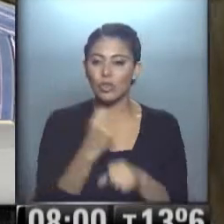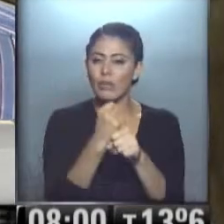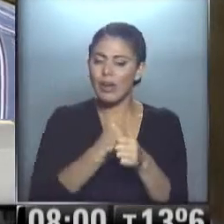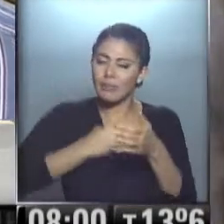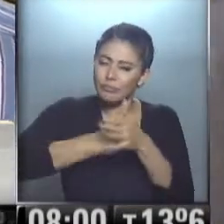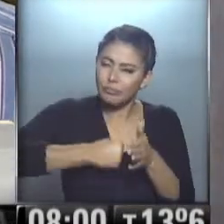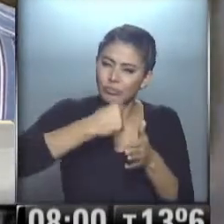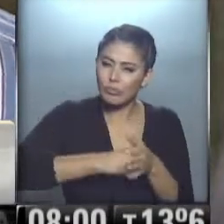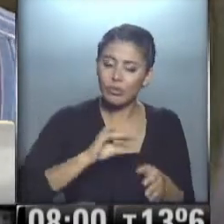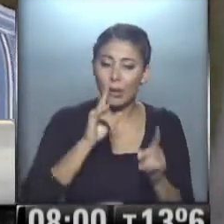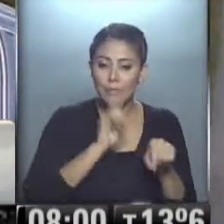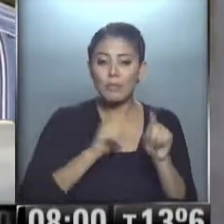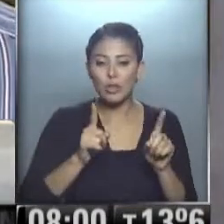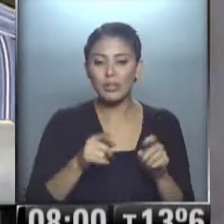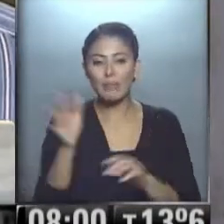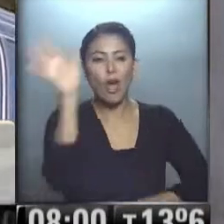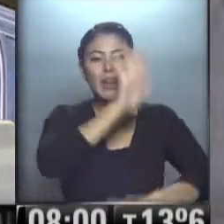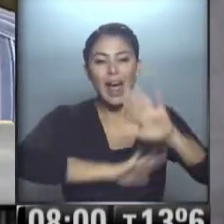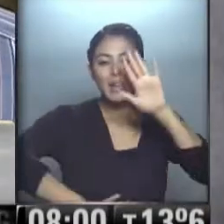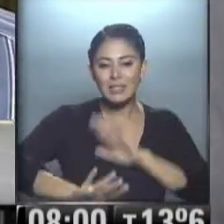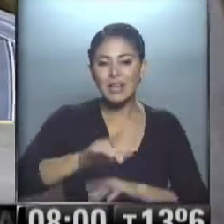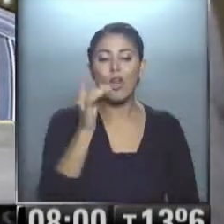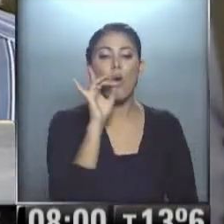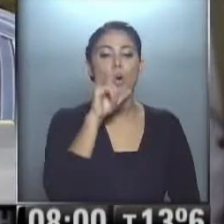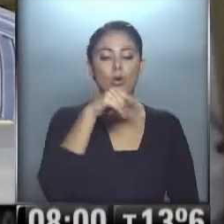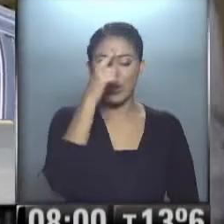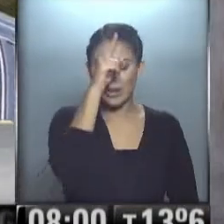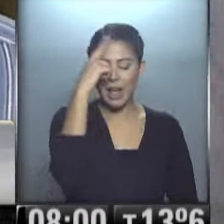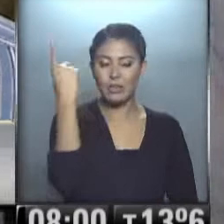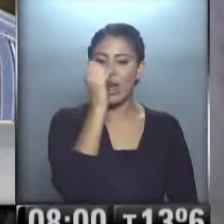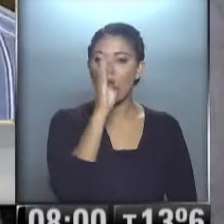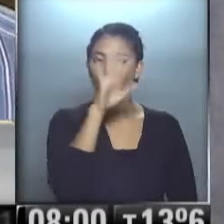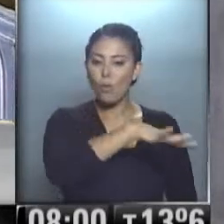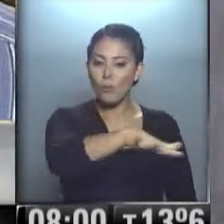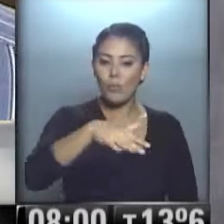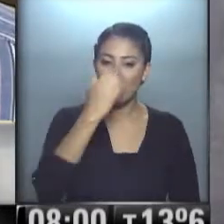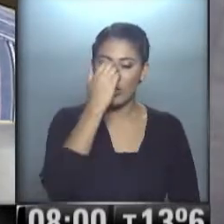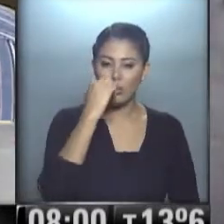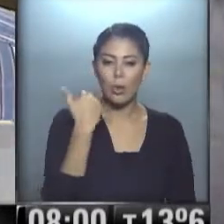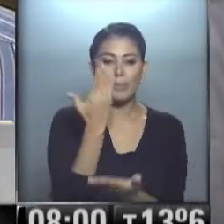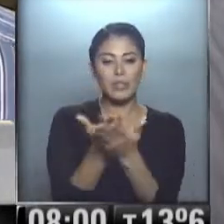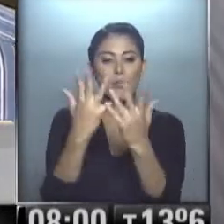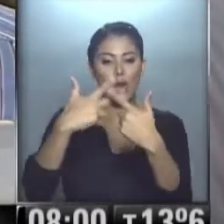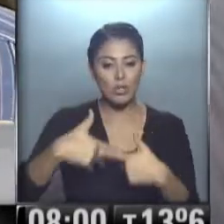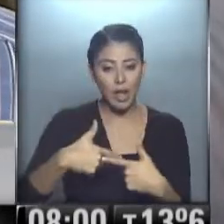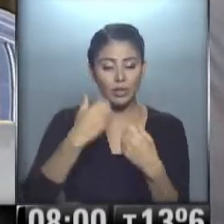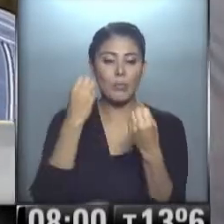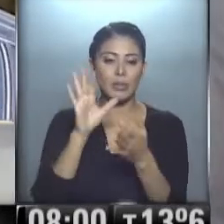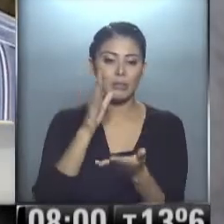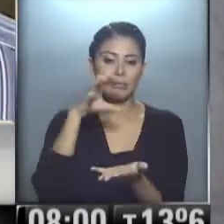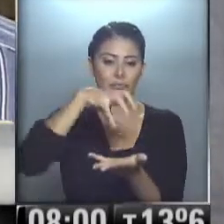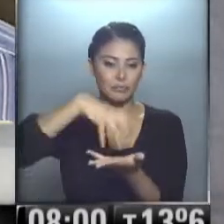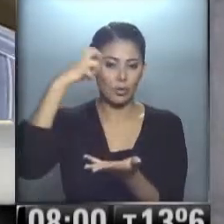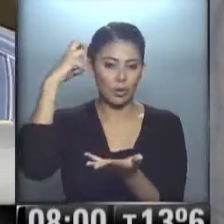duro, al mismo tiempo estamos organizando la Unión Nacional de Clubes de Barrio, que ya presentamos un proyecto, una iniciativa en el